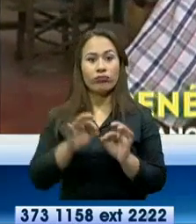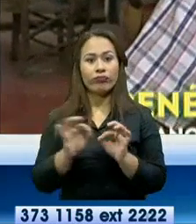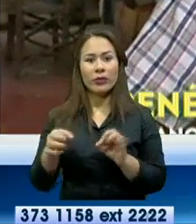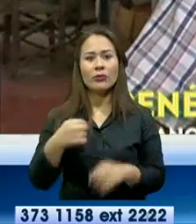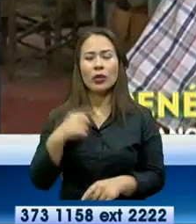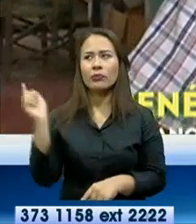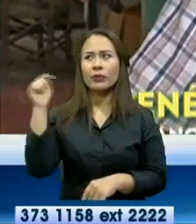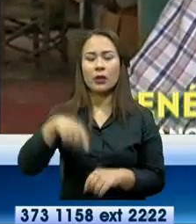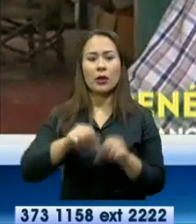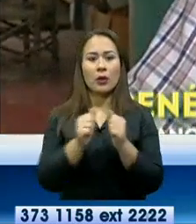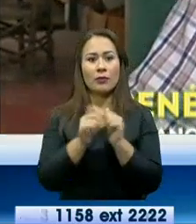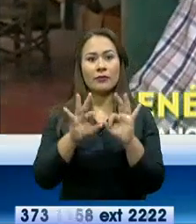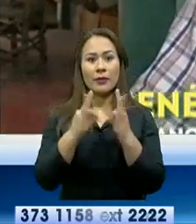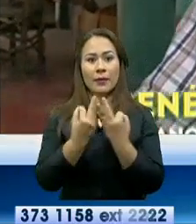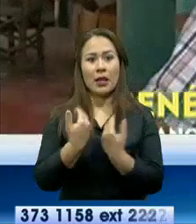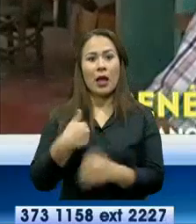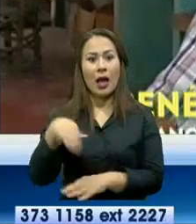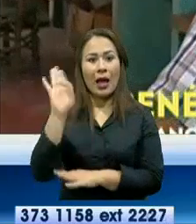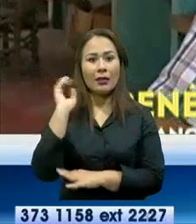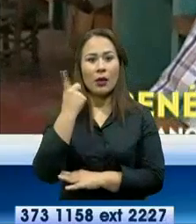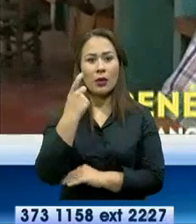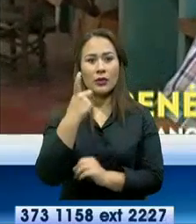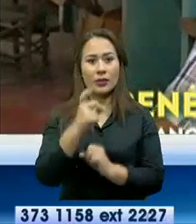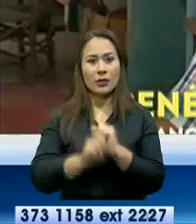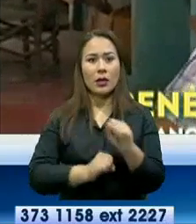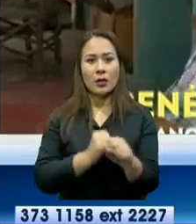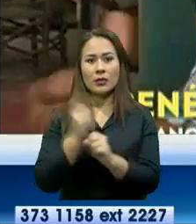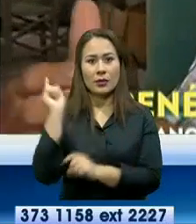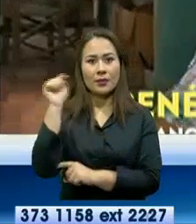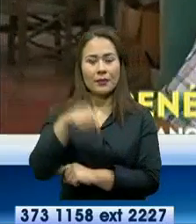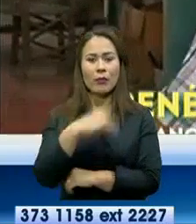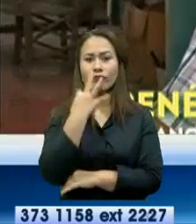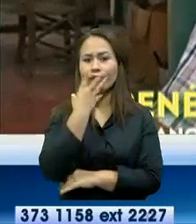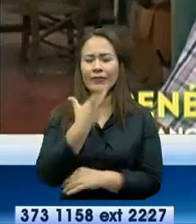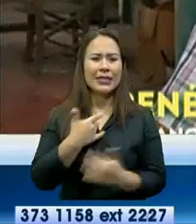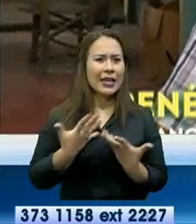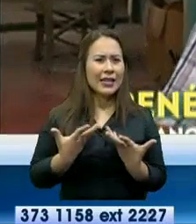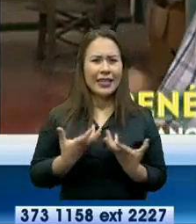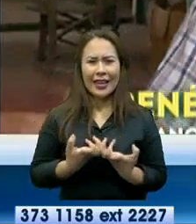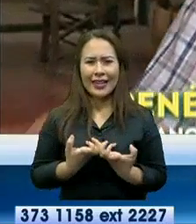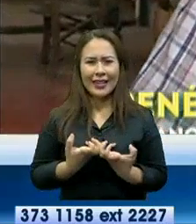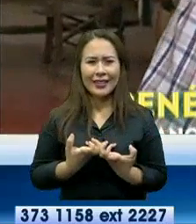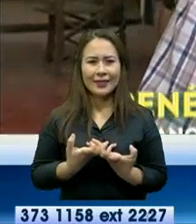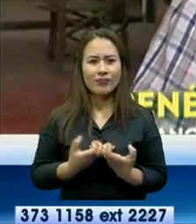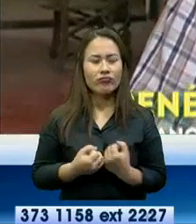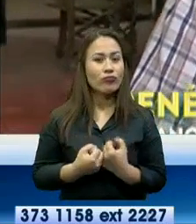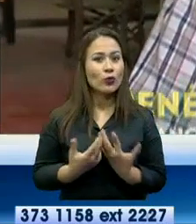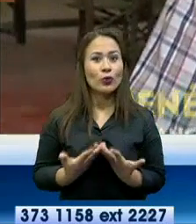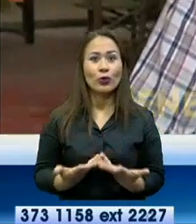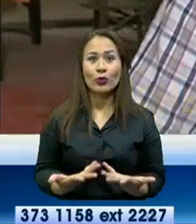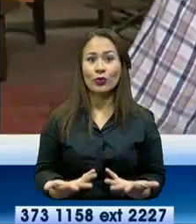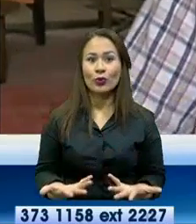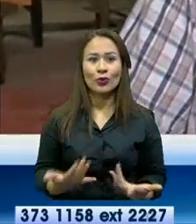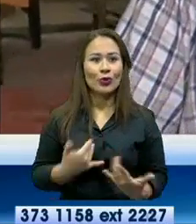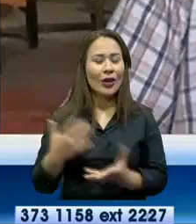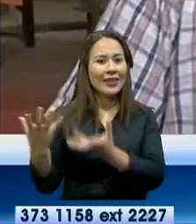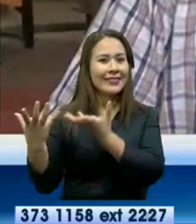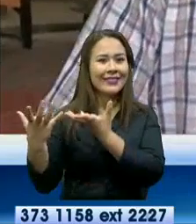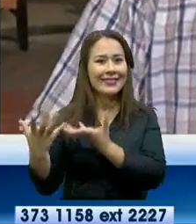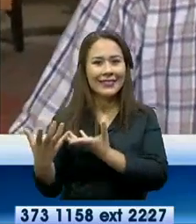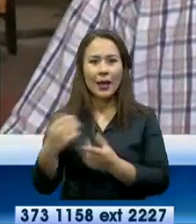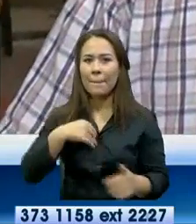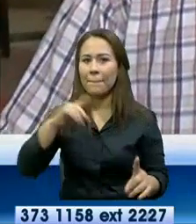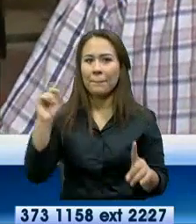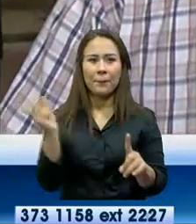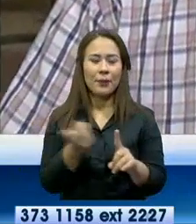aquí aproximadamente hace 11 años con una inmensa intención, con todo un legado en el hombro, pioneros